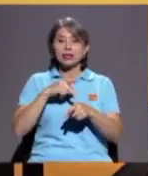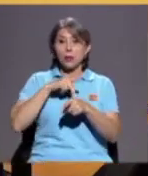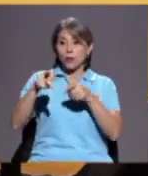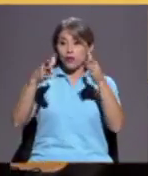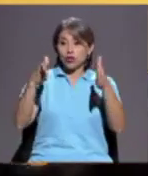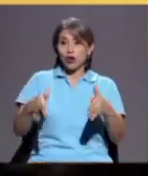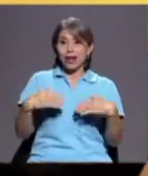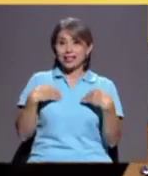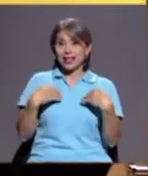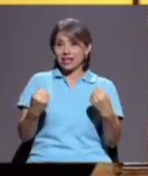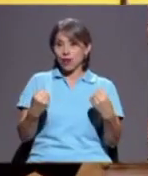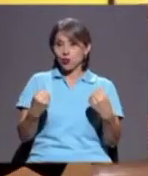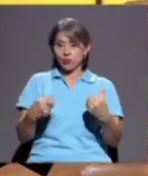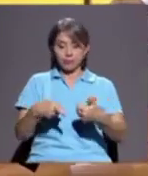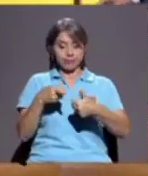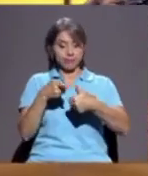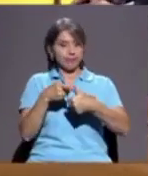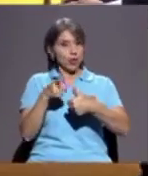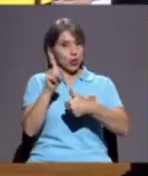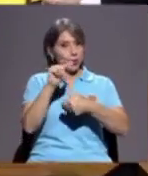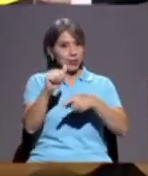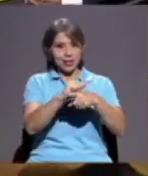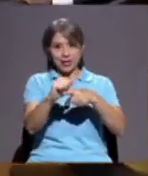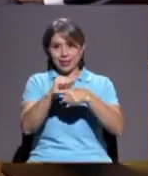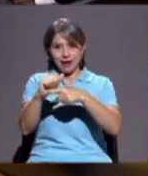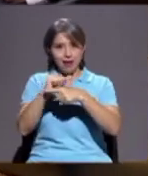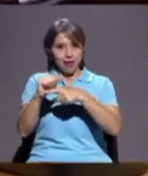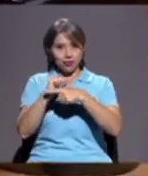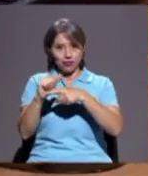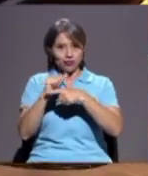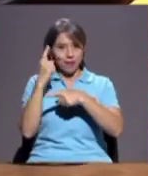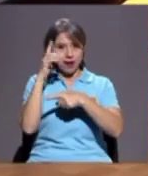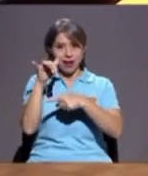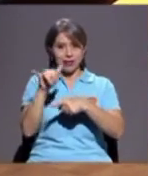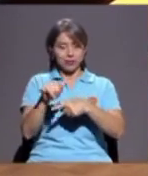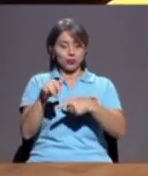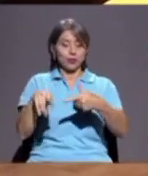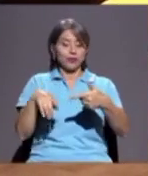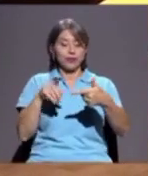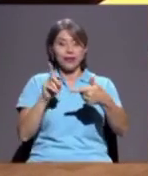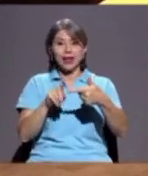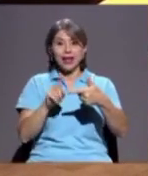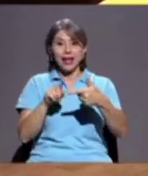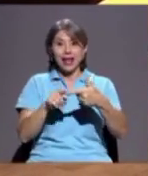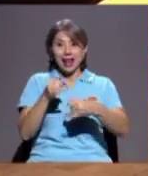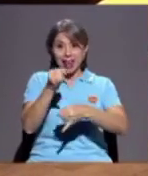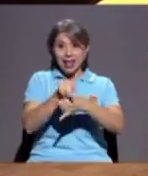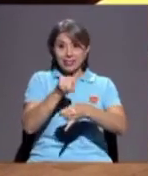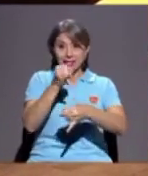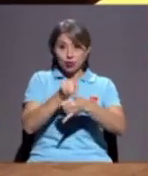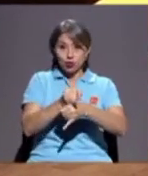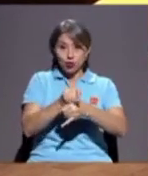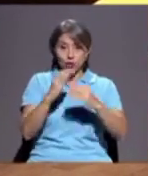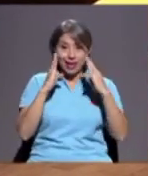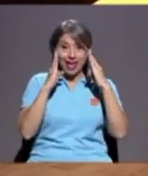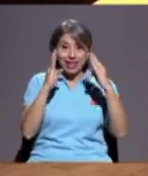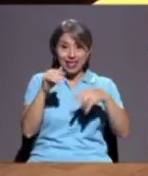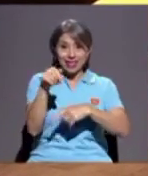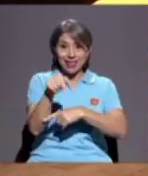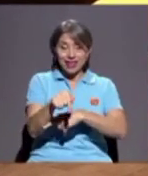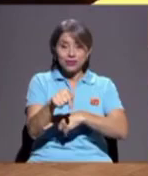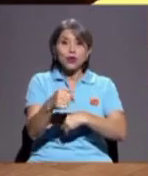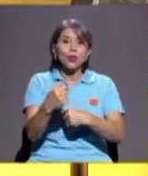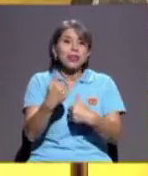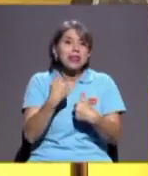están entrenados para hacer eso. La institución que gestiona eso tiene algunos